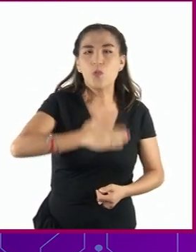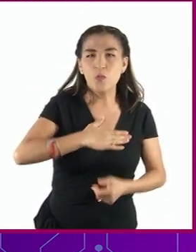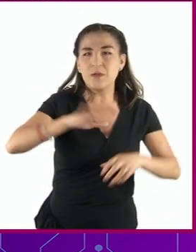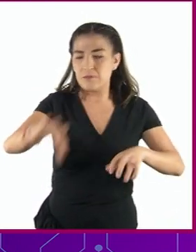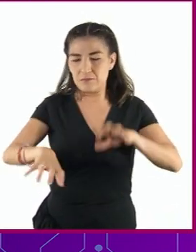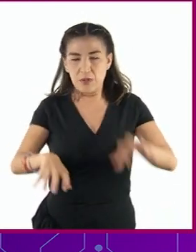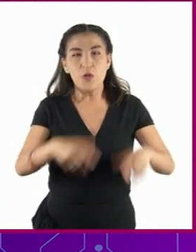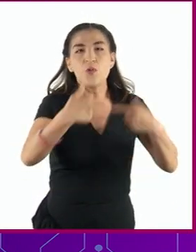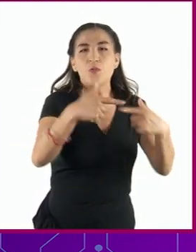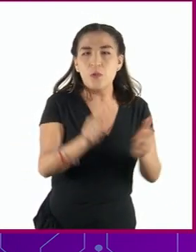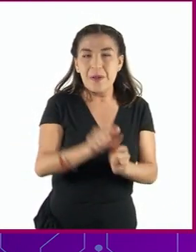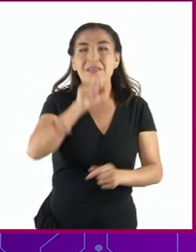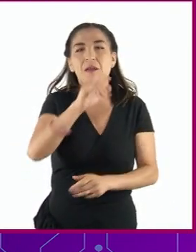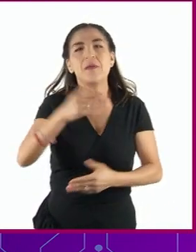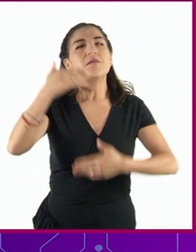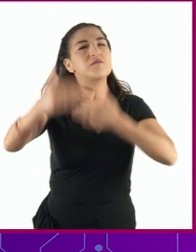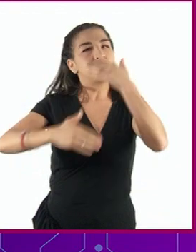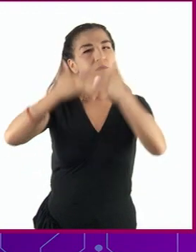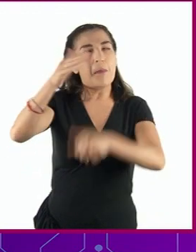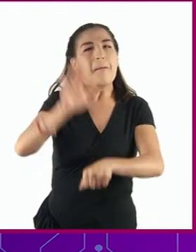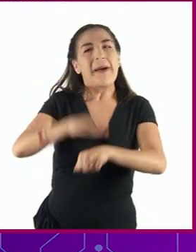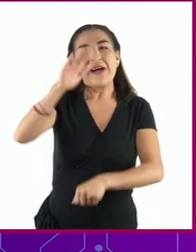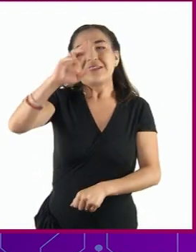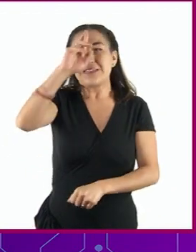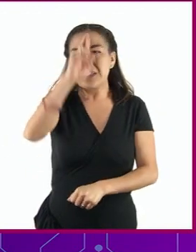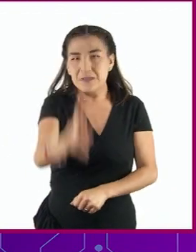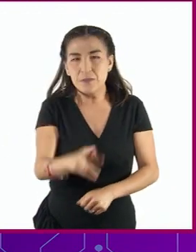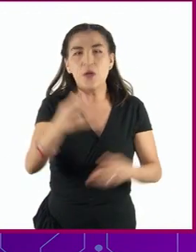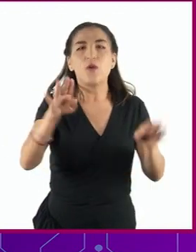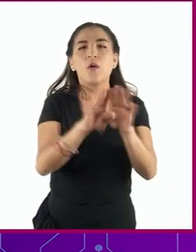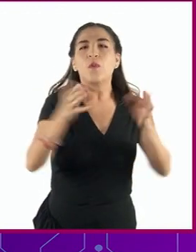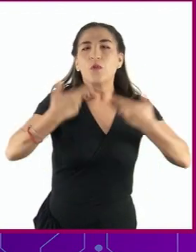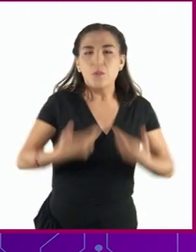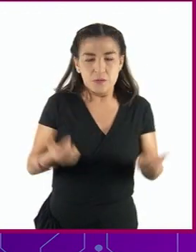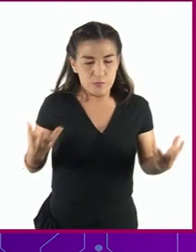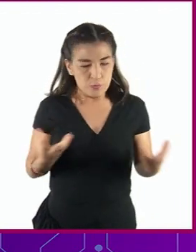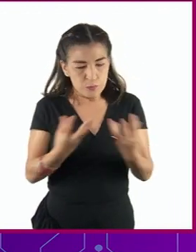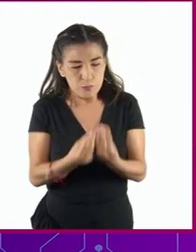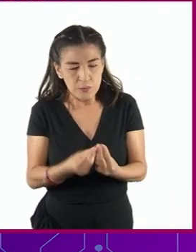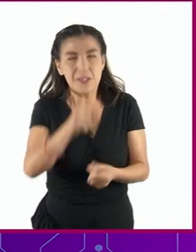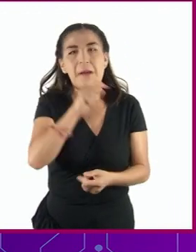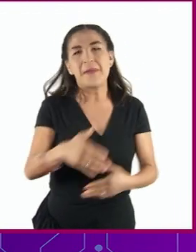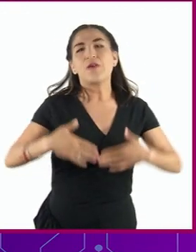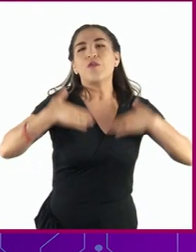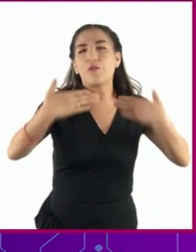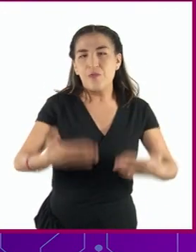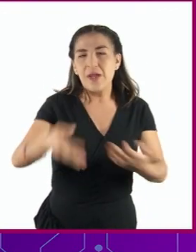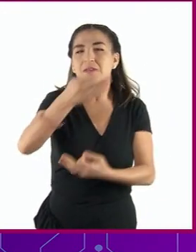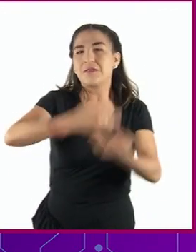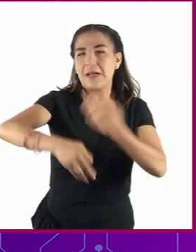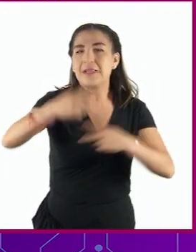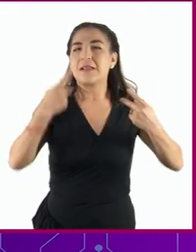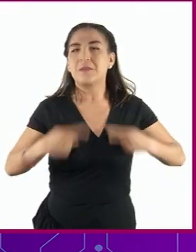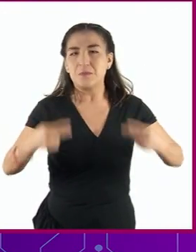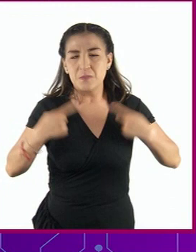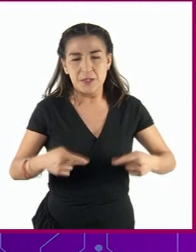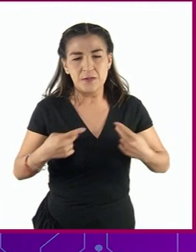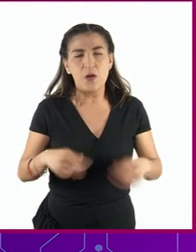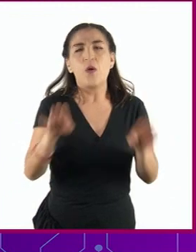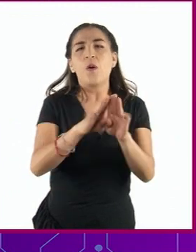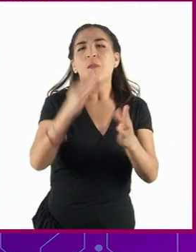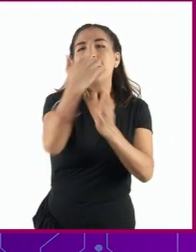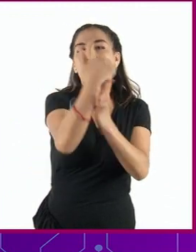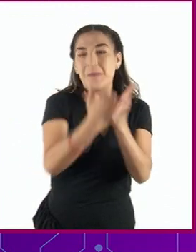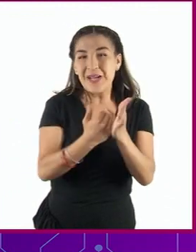partes, aumentar el respeto, la comprensión mutua y la confianza entre las personas, ayudar a